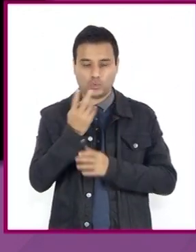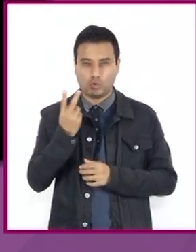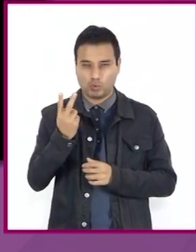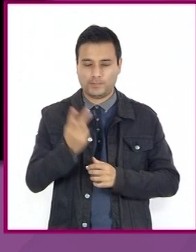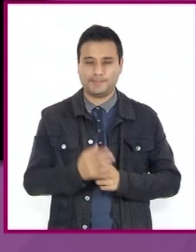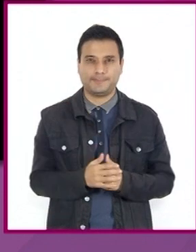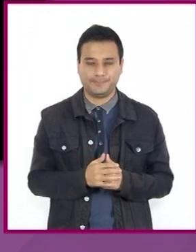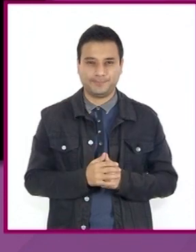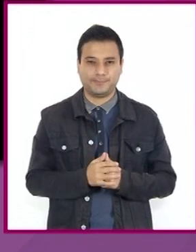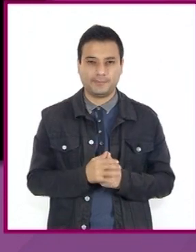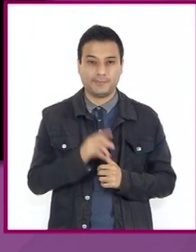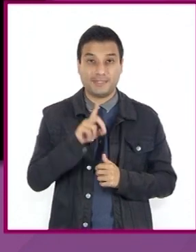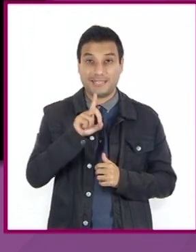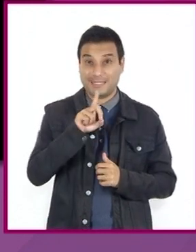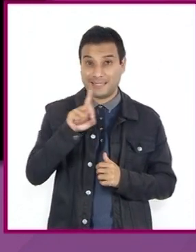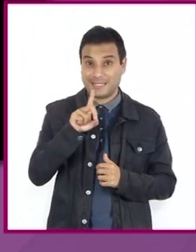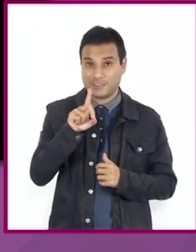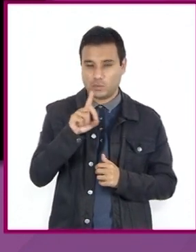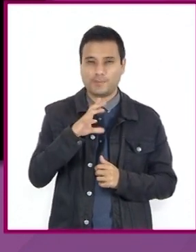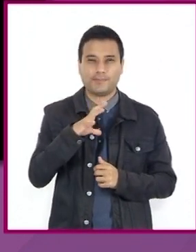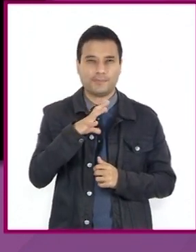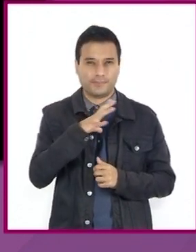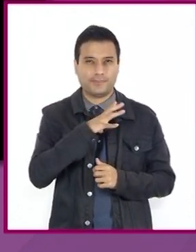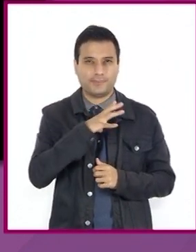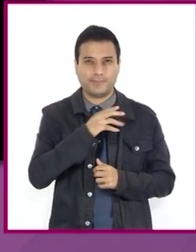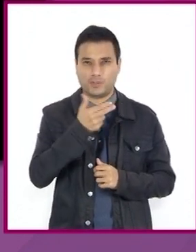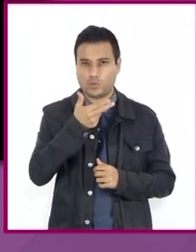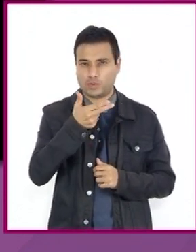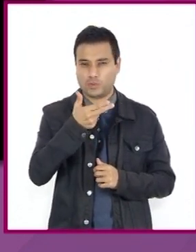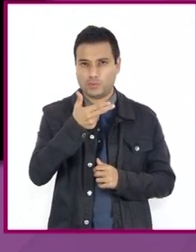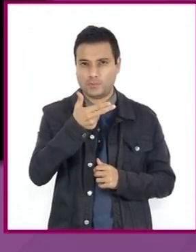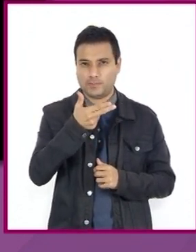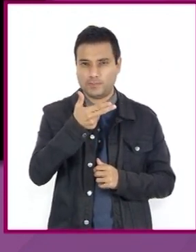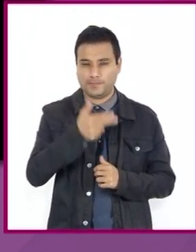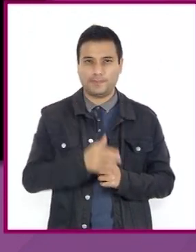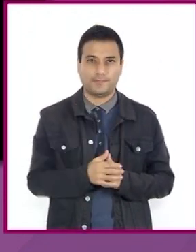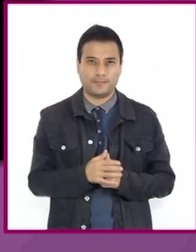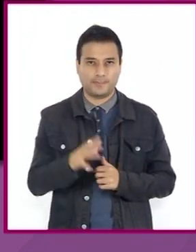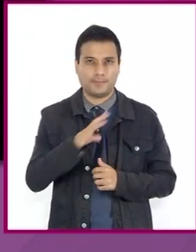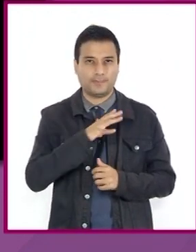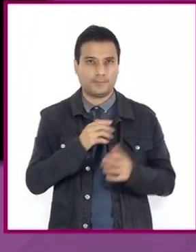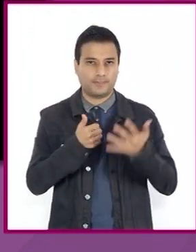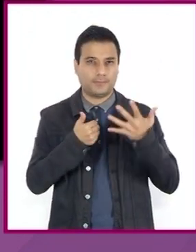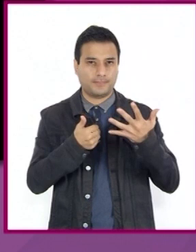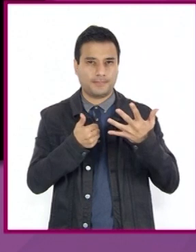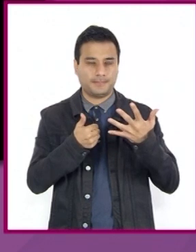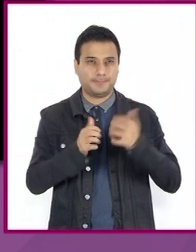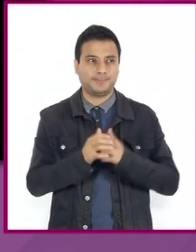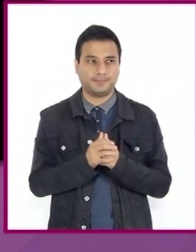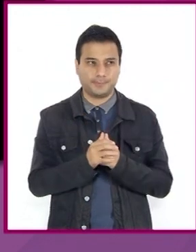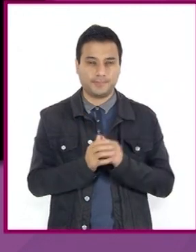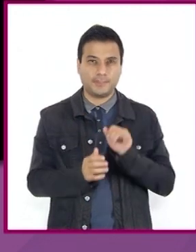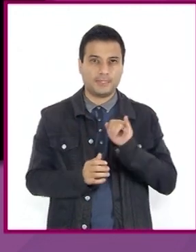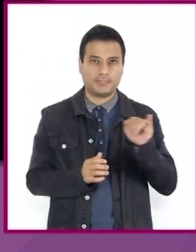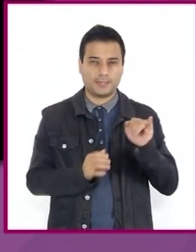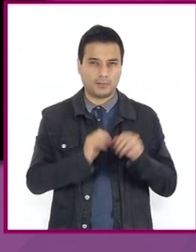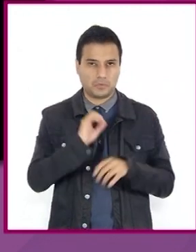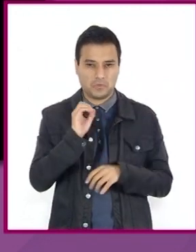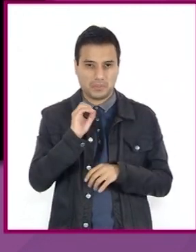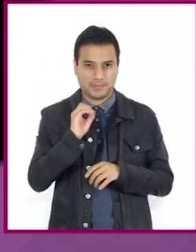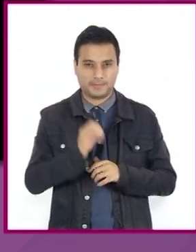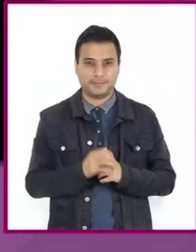del lado derecho, los hidrógenos, ¿sí?, tenemos 6 y del lado izquierdo no tenemos